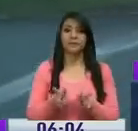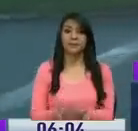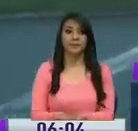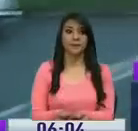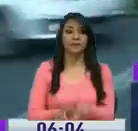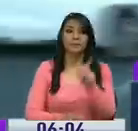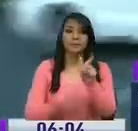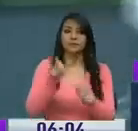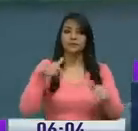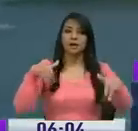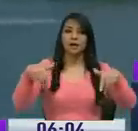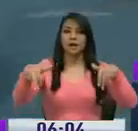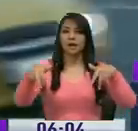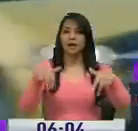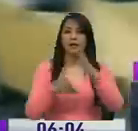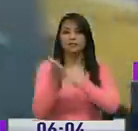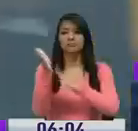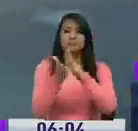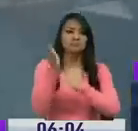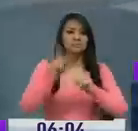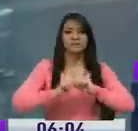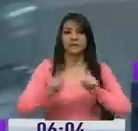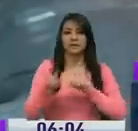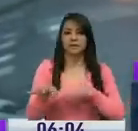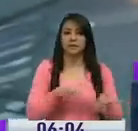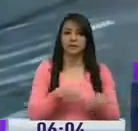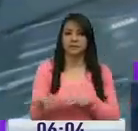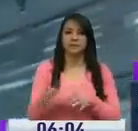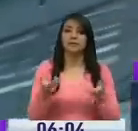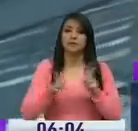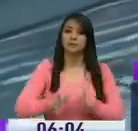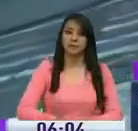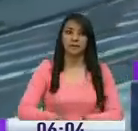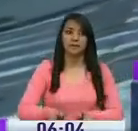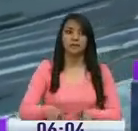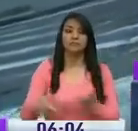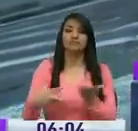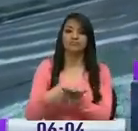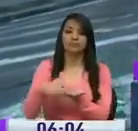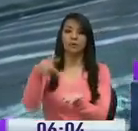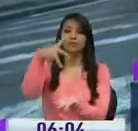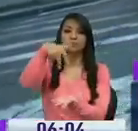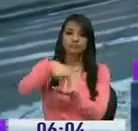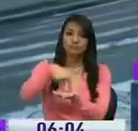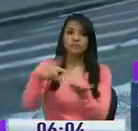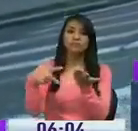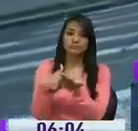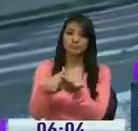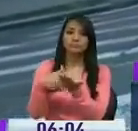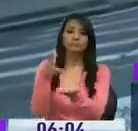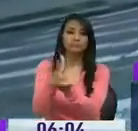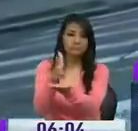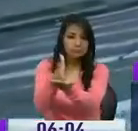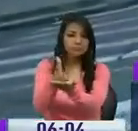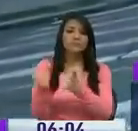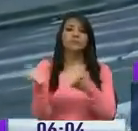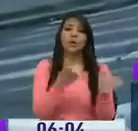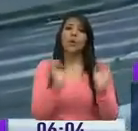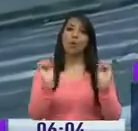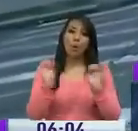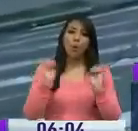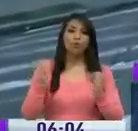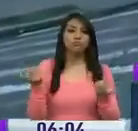mucha gente camina su sus destinos y esperamos también que varias de las estaciones también los comercios que existen en la zona poco a